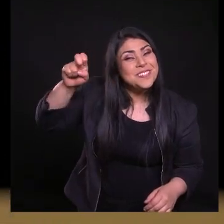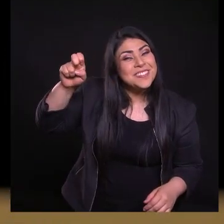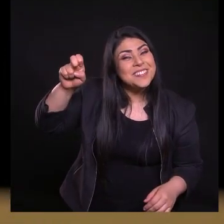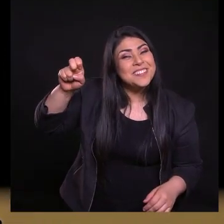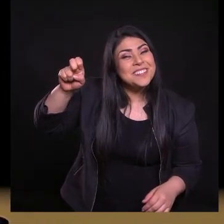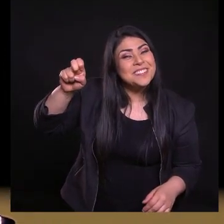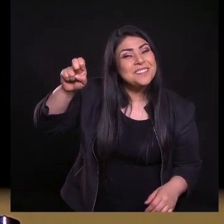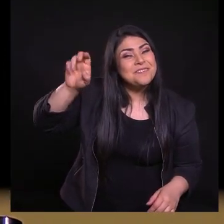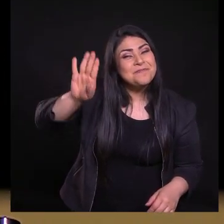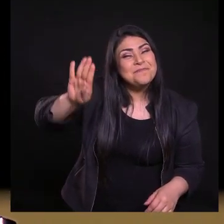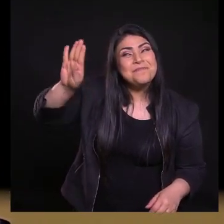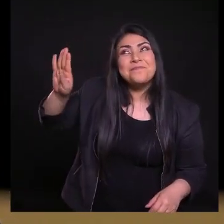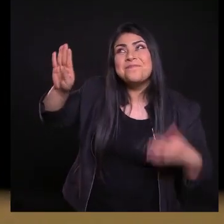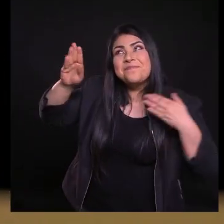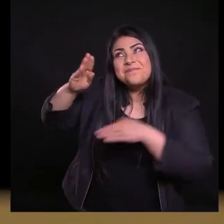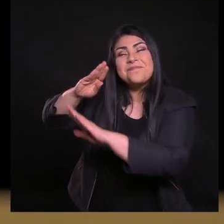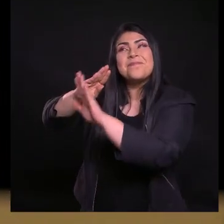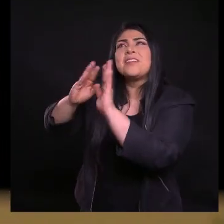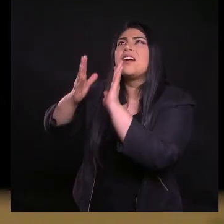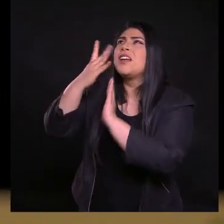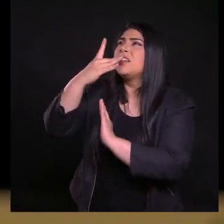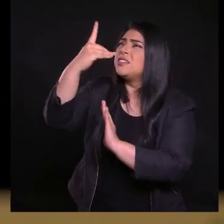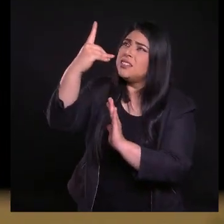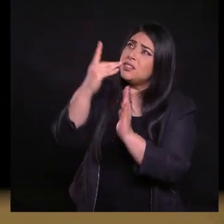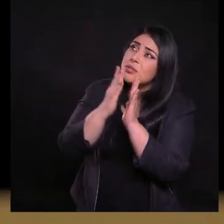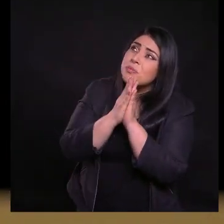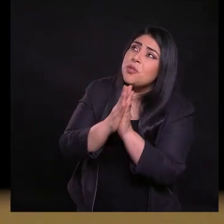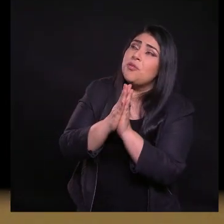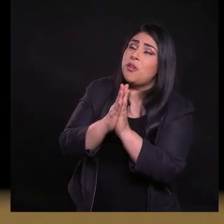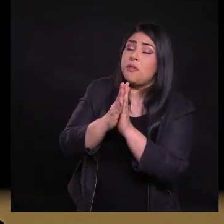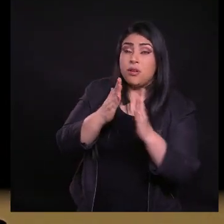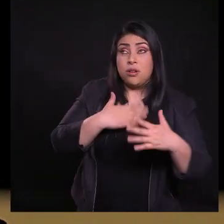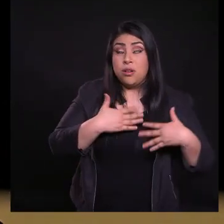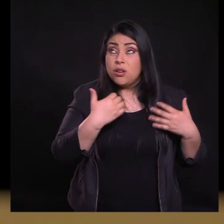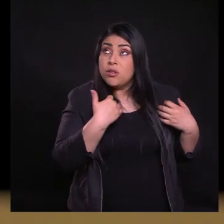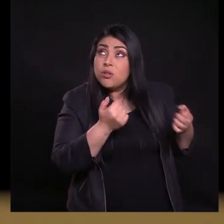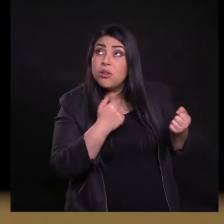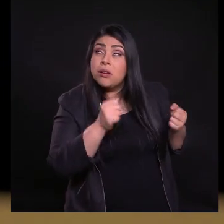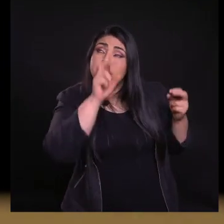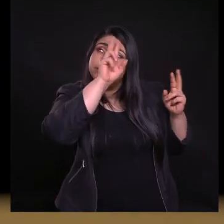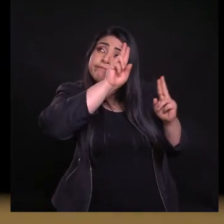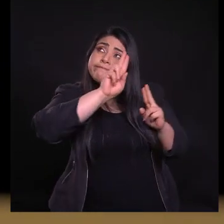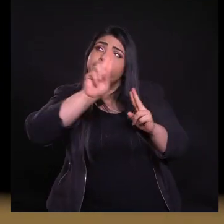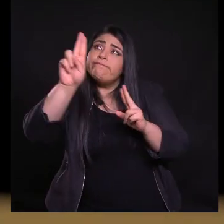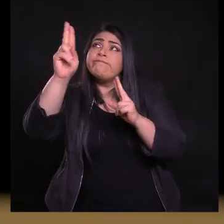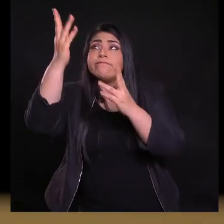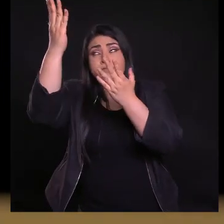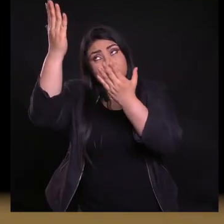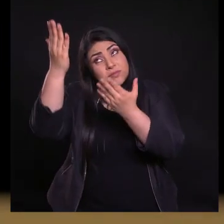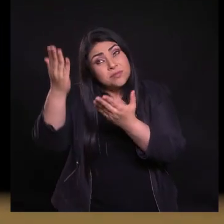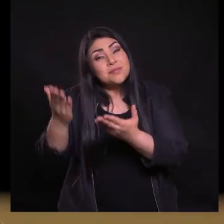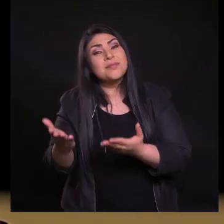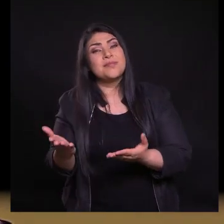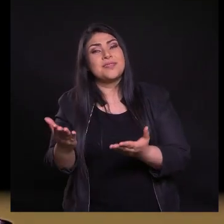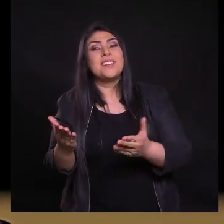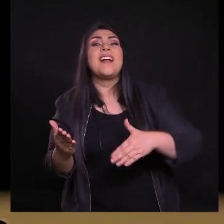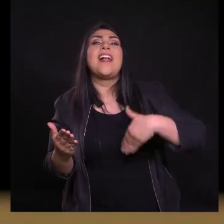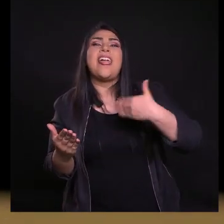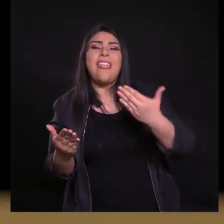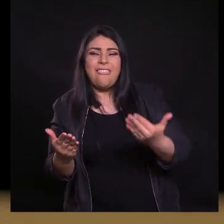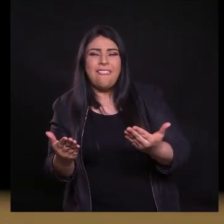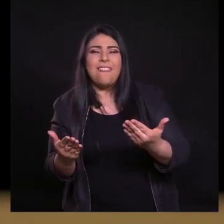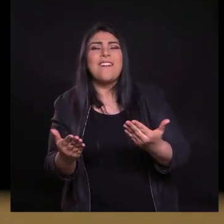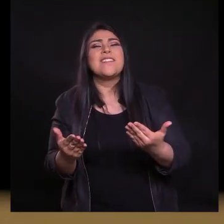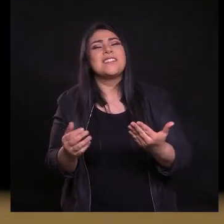el señor que lo que haga de onetti y seguramente voy a entrar por la puerta